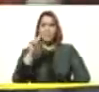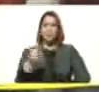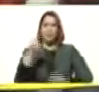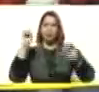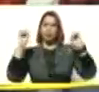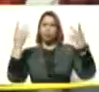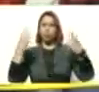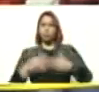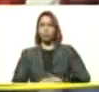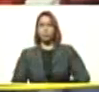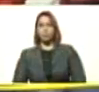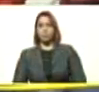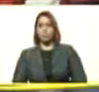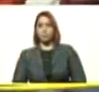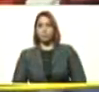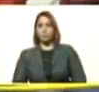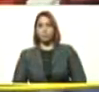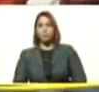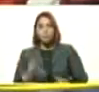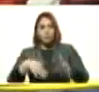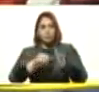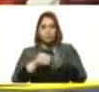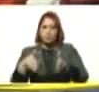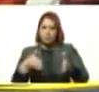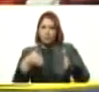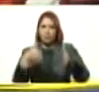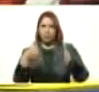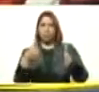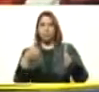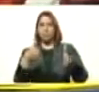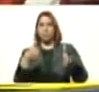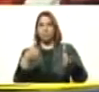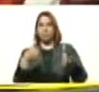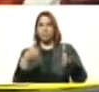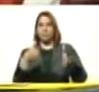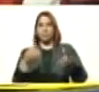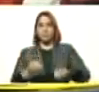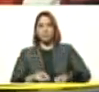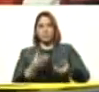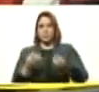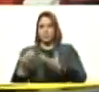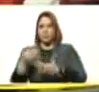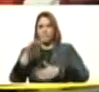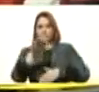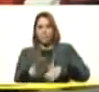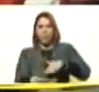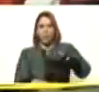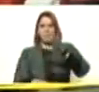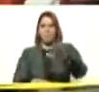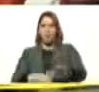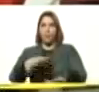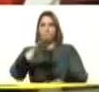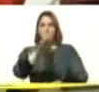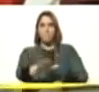logros, para retomar el camino, para dar los primeros pasos, para buenas